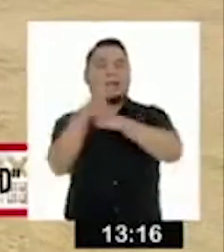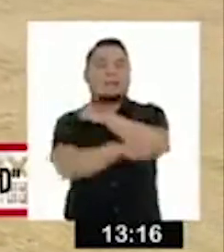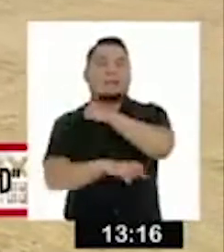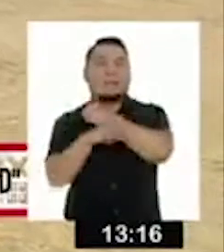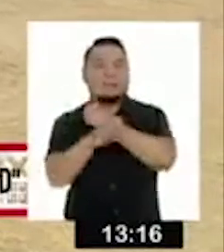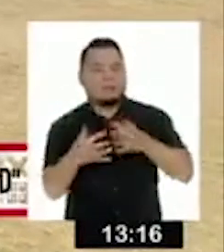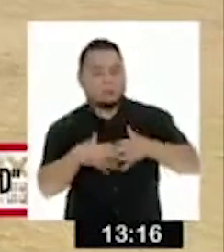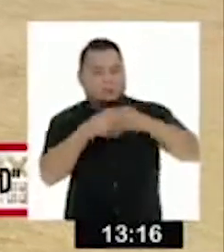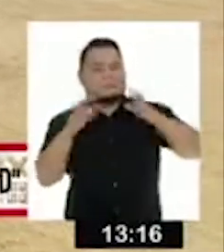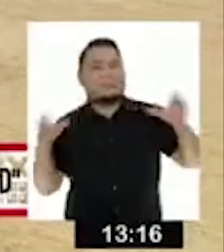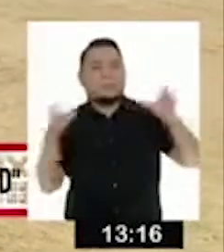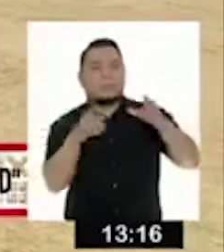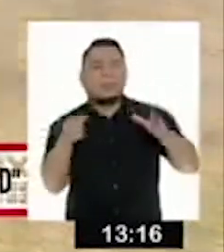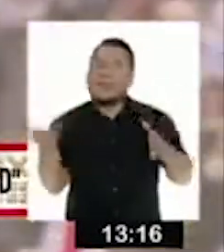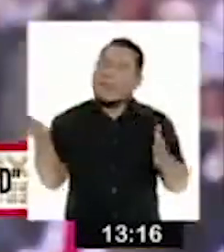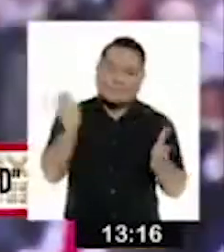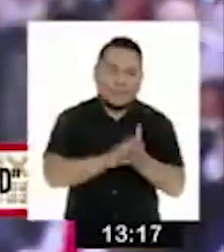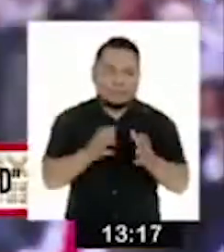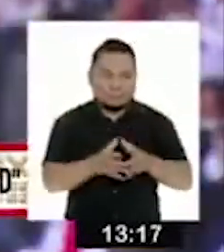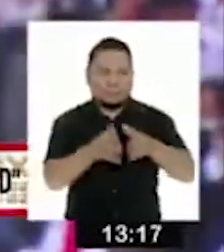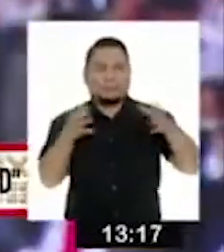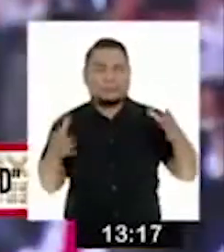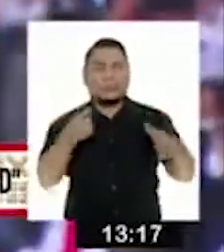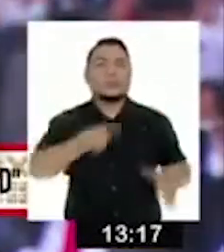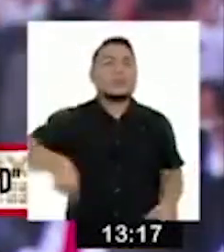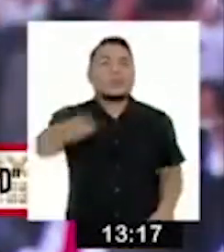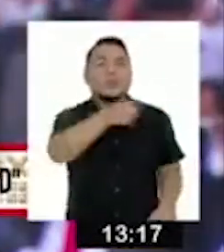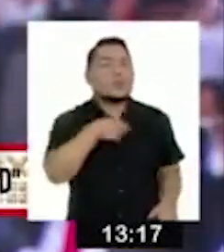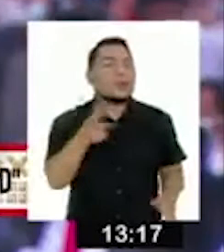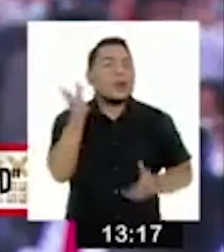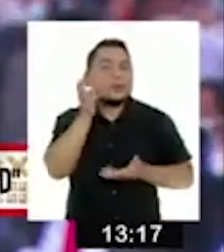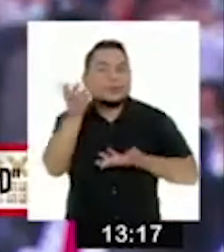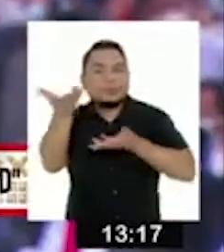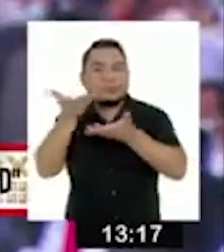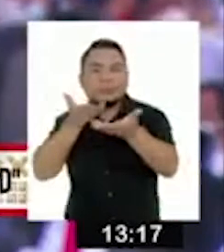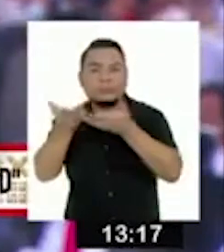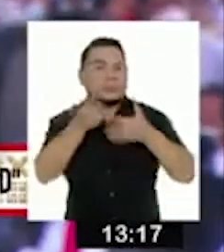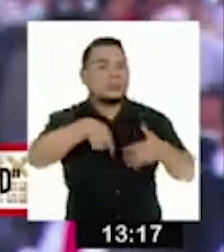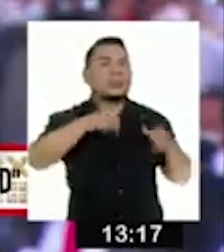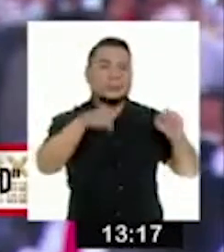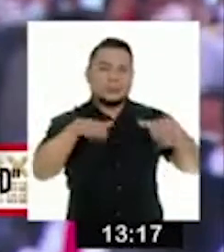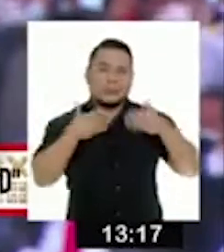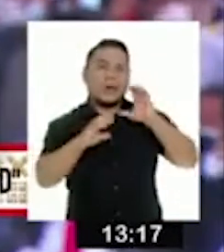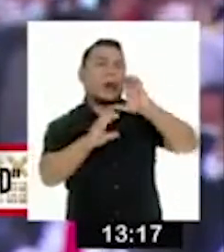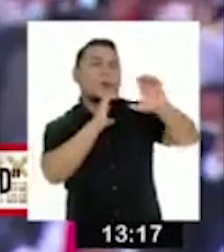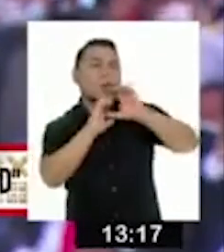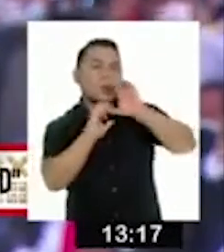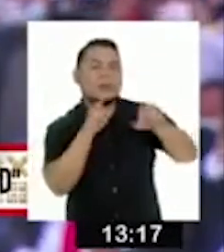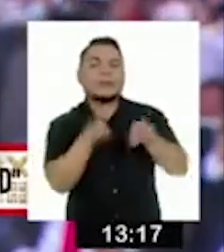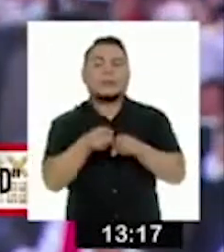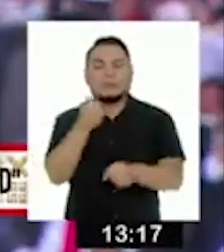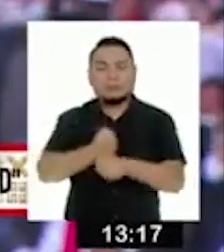y seremos aún más si nos escuchamos, si somos capaces de dialogar y